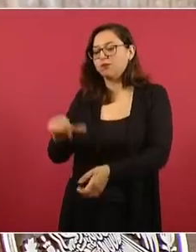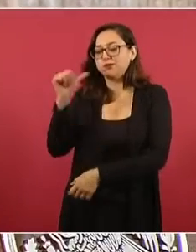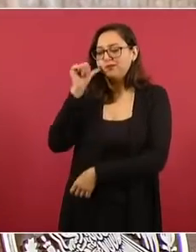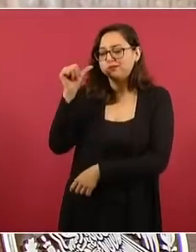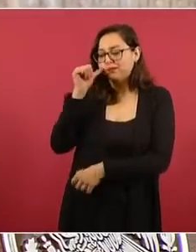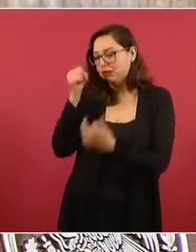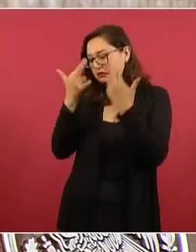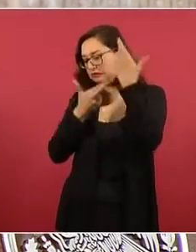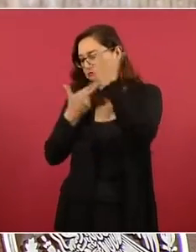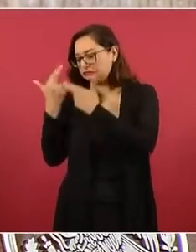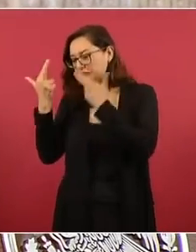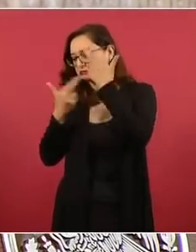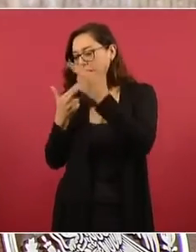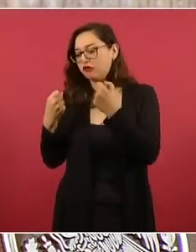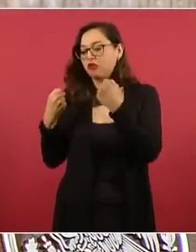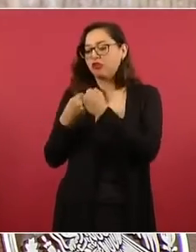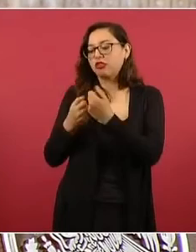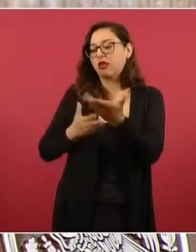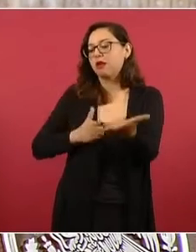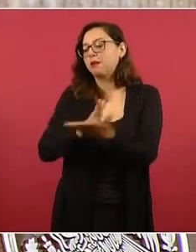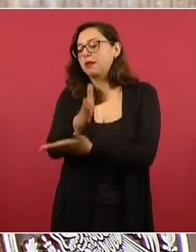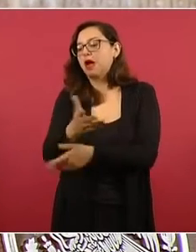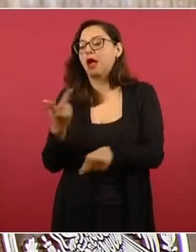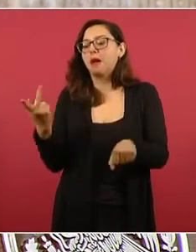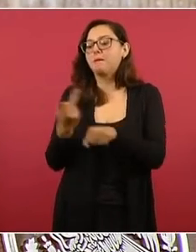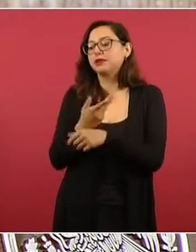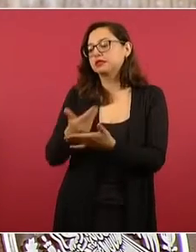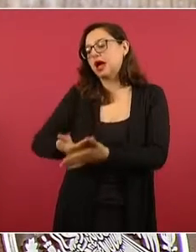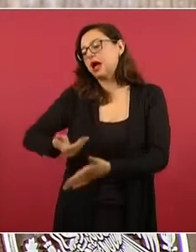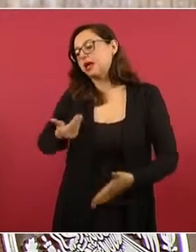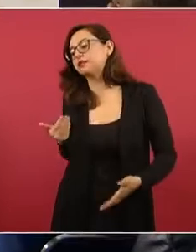de cruzar la frontera con México